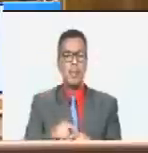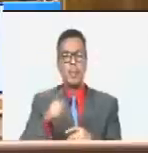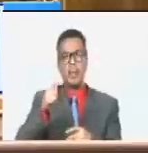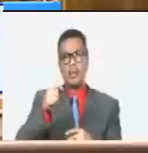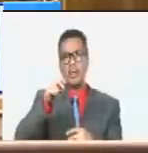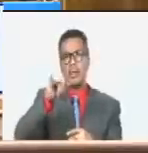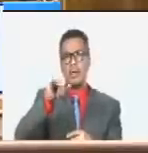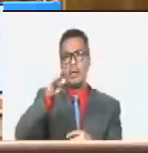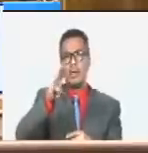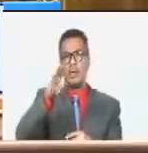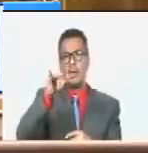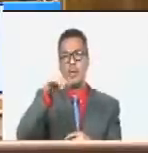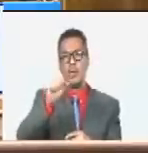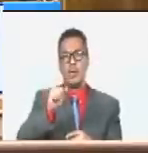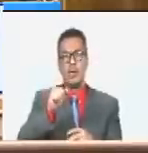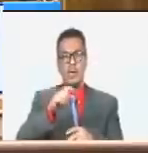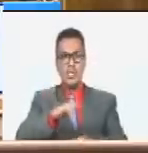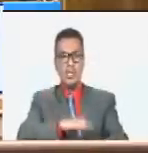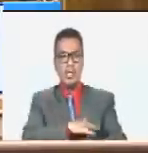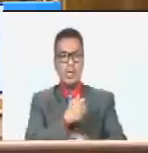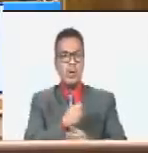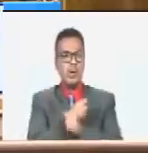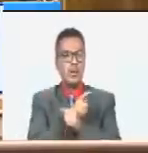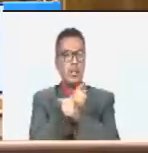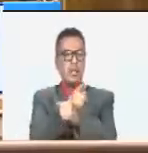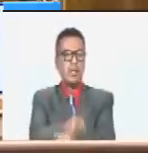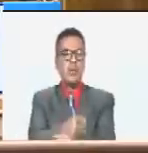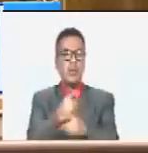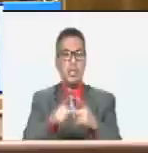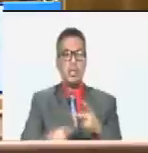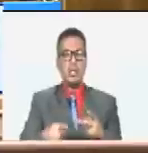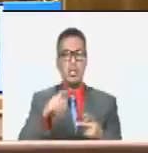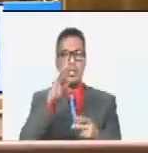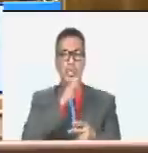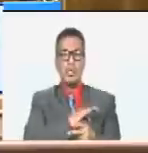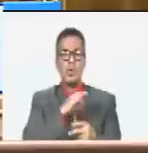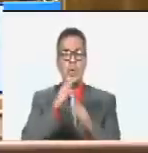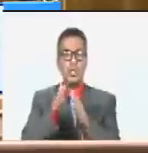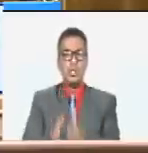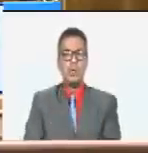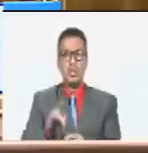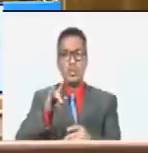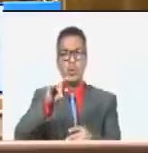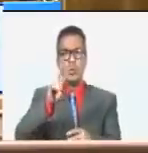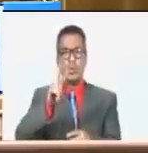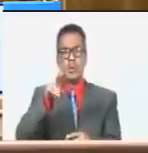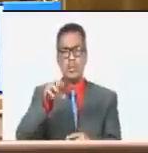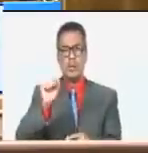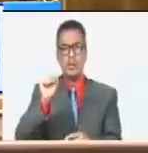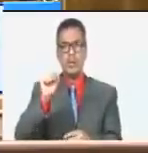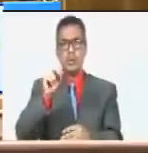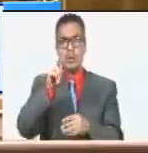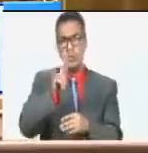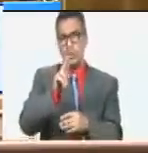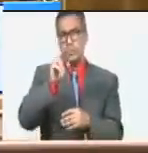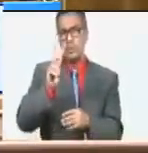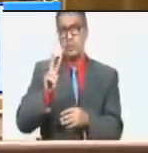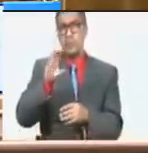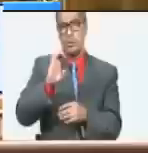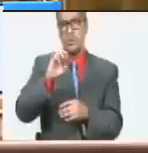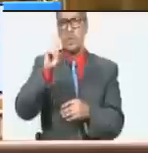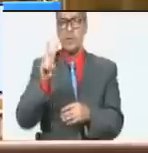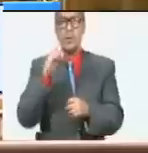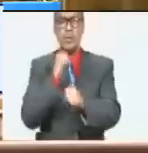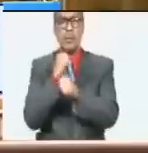fue graduada de la carrera de Sociología de la Universidad Central de Venezuela, desempeñando